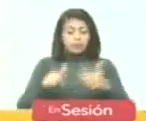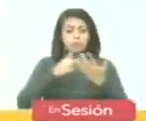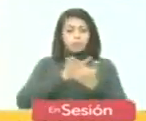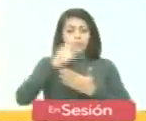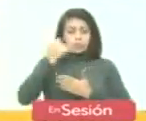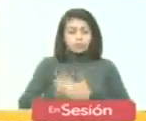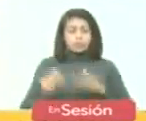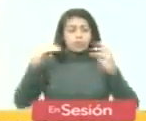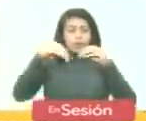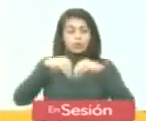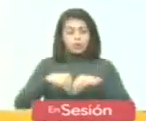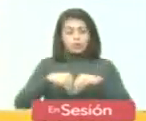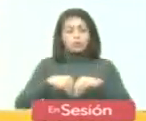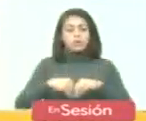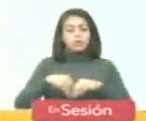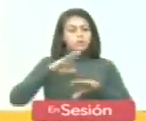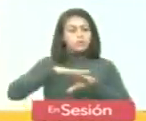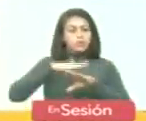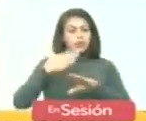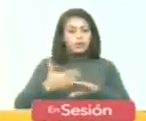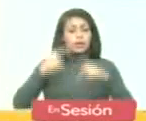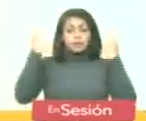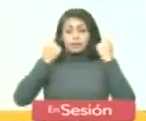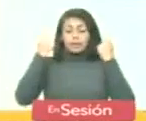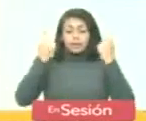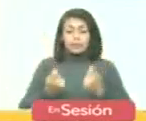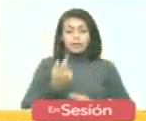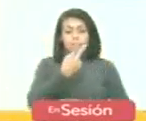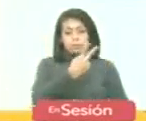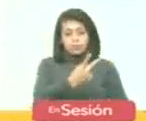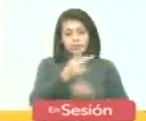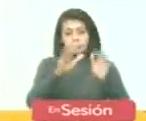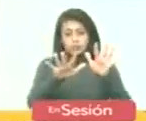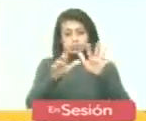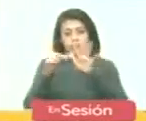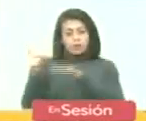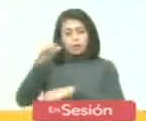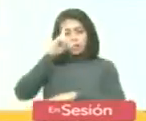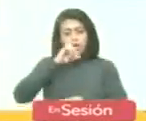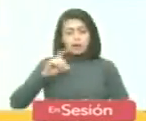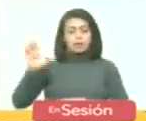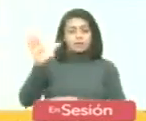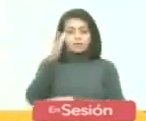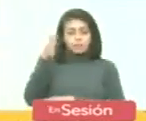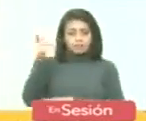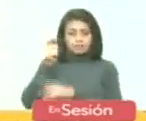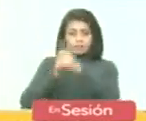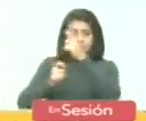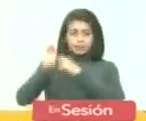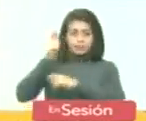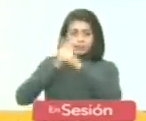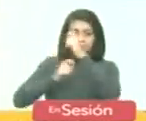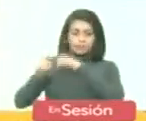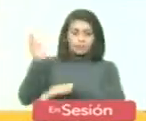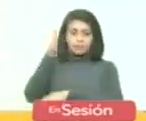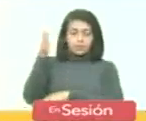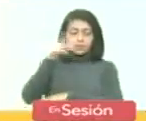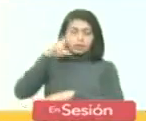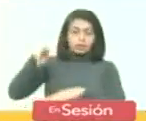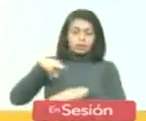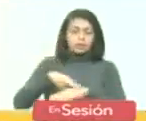proyecto de acuerdo con motivo de celebrarse los 216 años de la izada de nuestra bandera